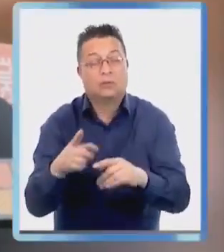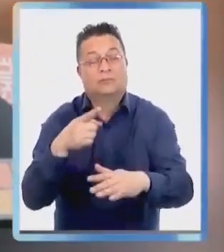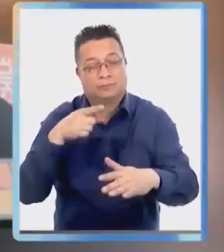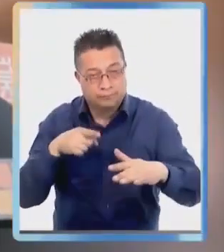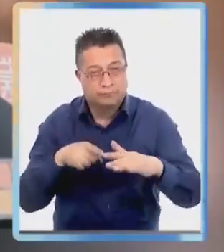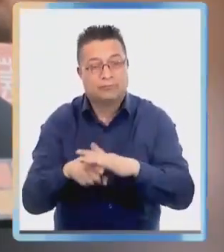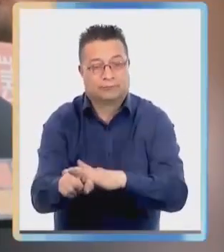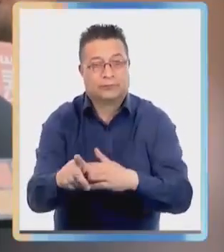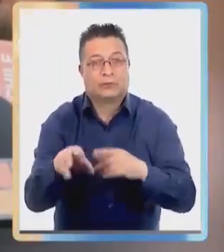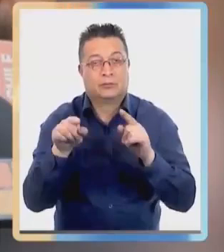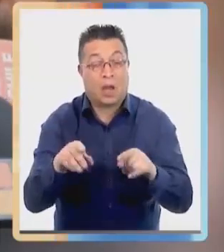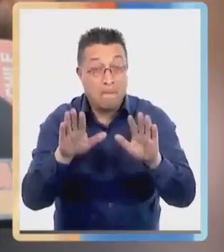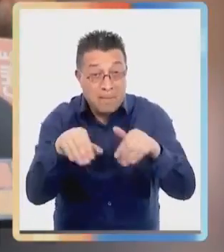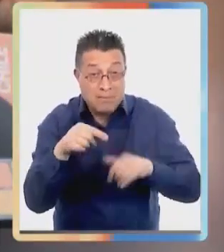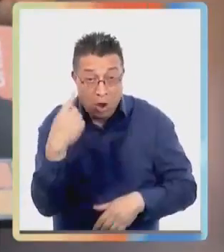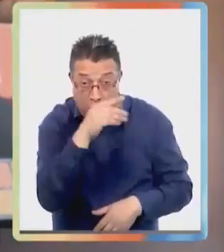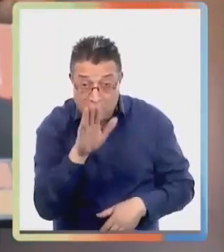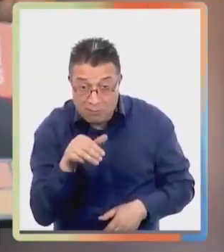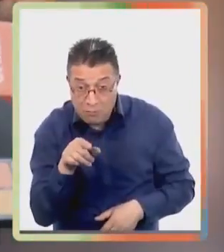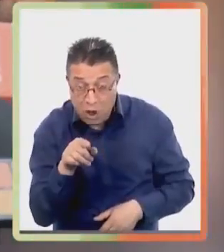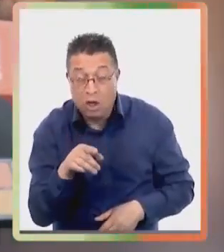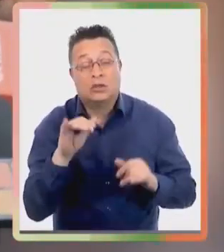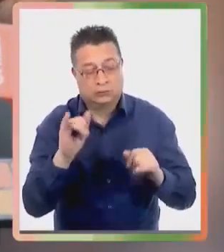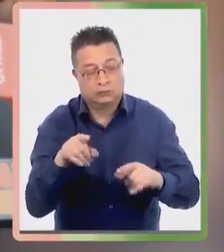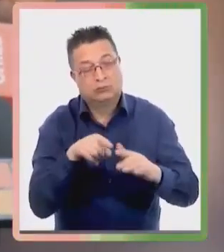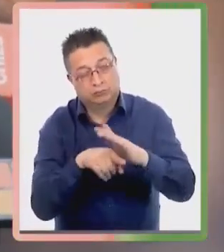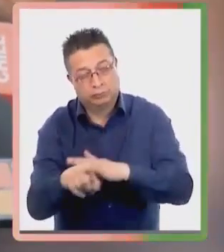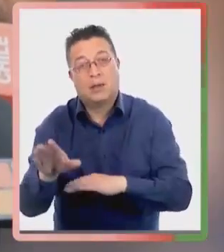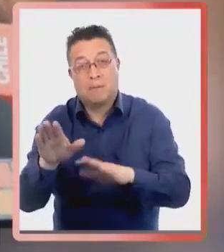por los sobrinos a, entre comillas, fumigar el...